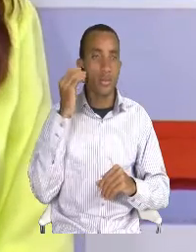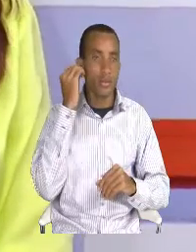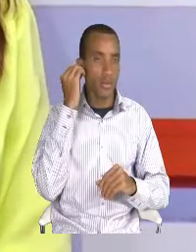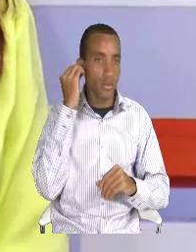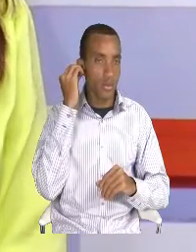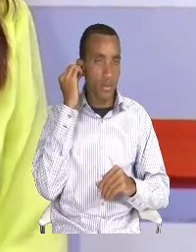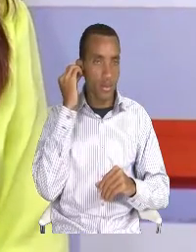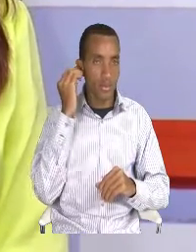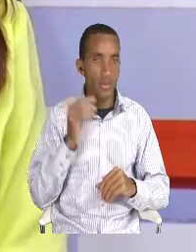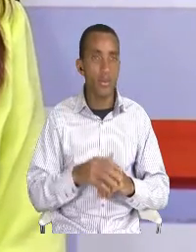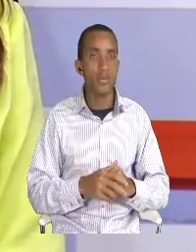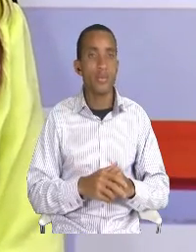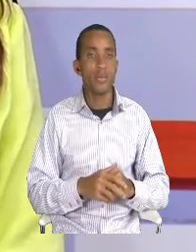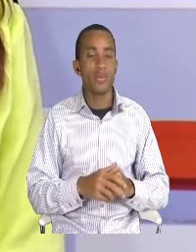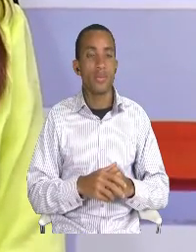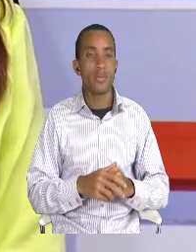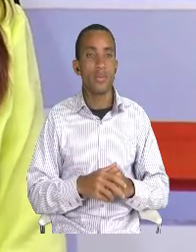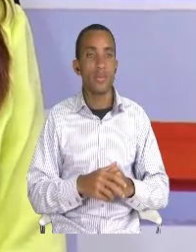Bueno,